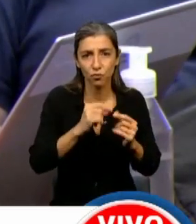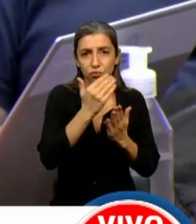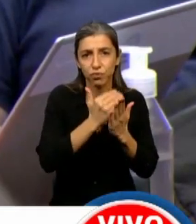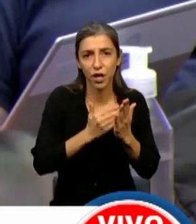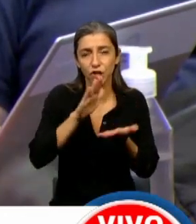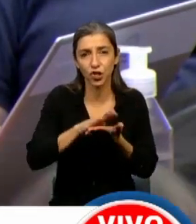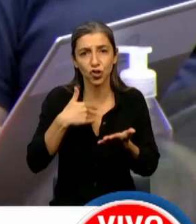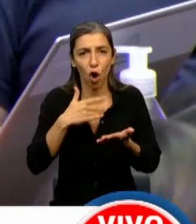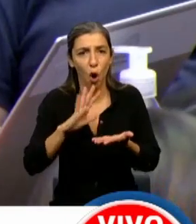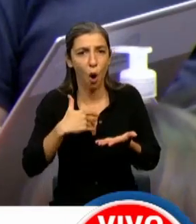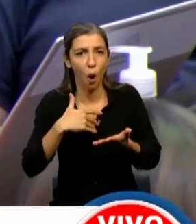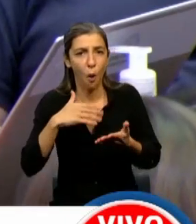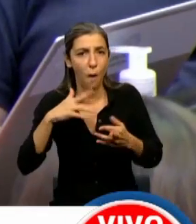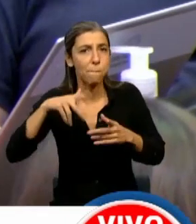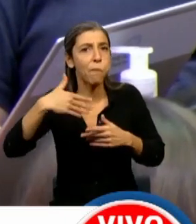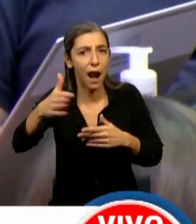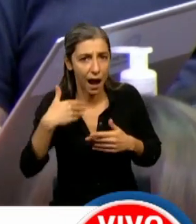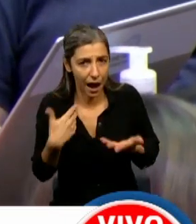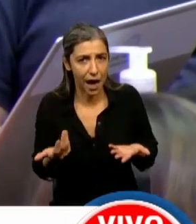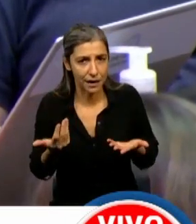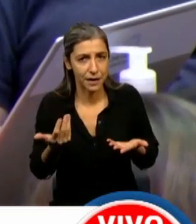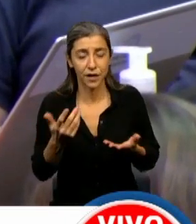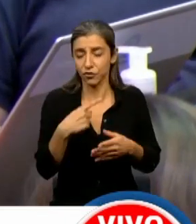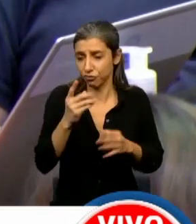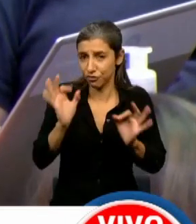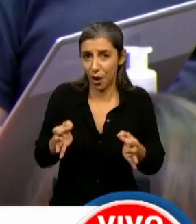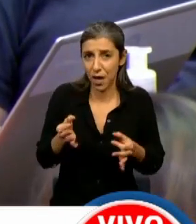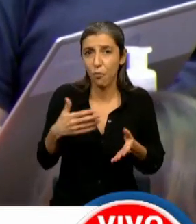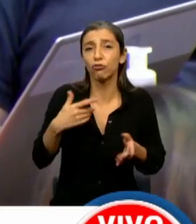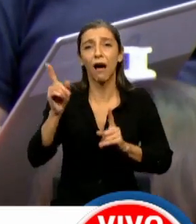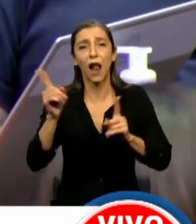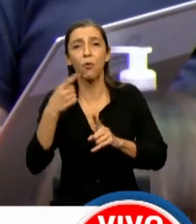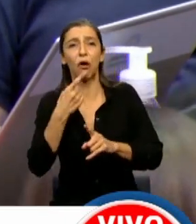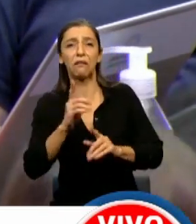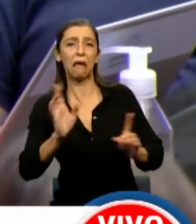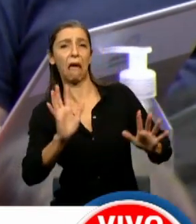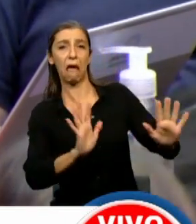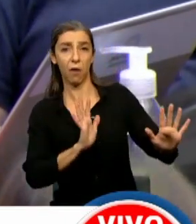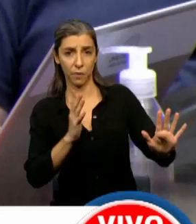realidad un rebote. Se subestima el proceso de recuperación económica de la Argentina. Se subestima.